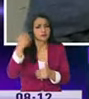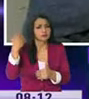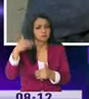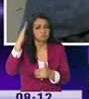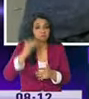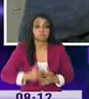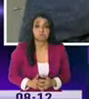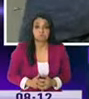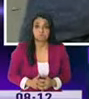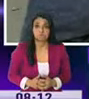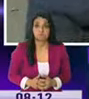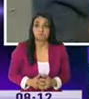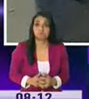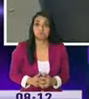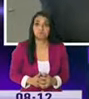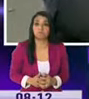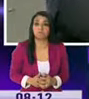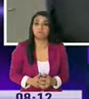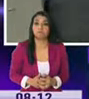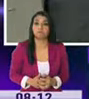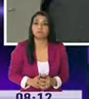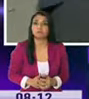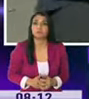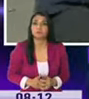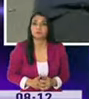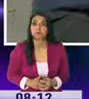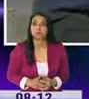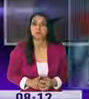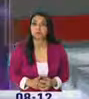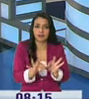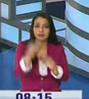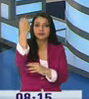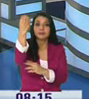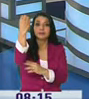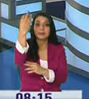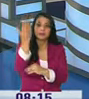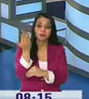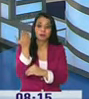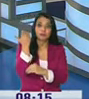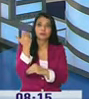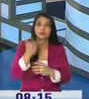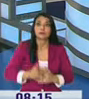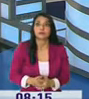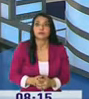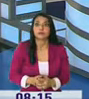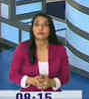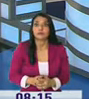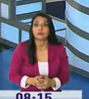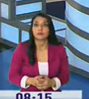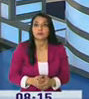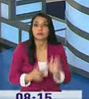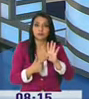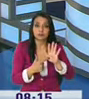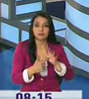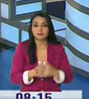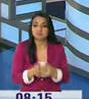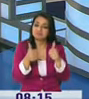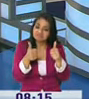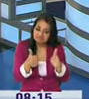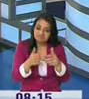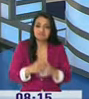mucho tiempo. ¿Le parece, doña Cerita, si inmediatamente revisamos cuatro? Hace pocos minutitos nada más lo habíamos mostrado.